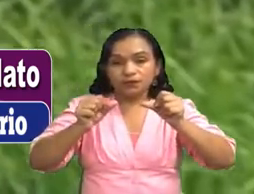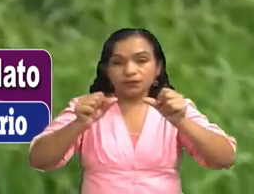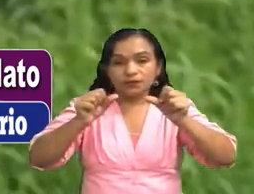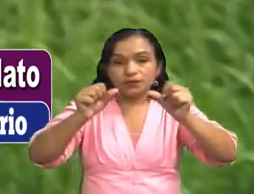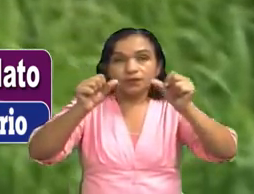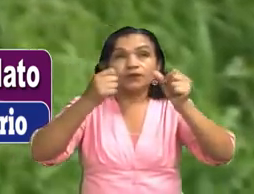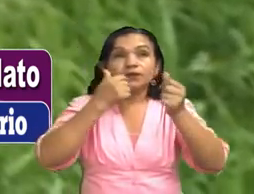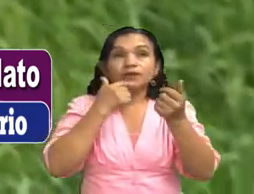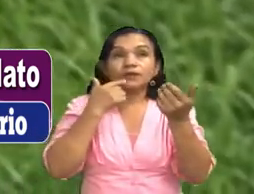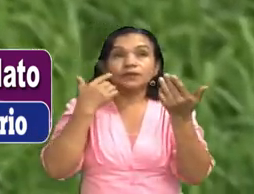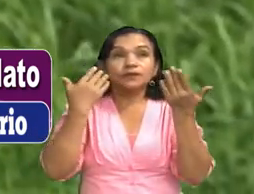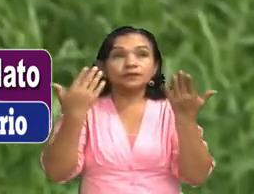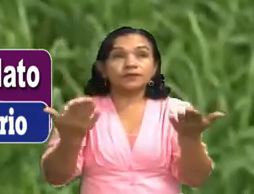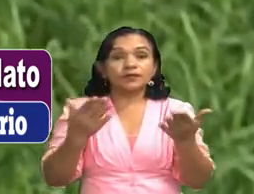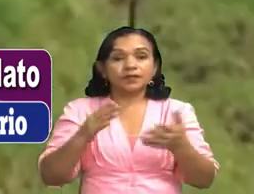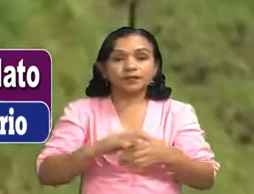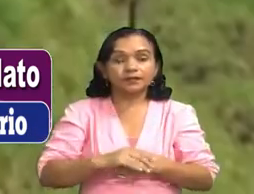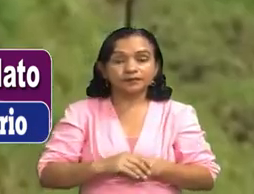qué?